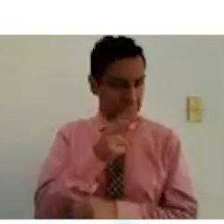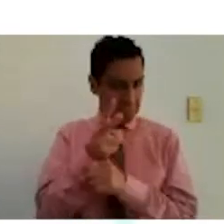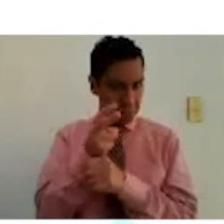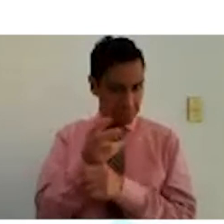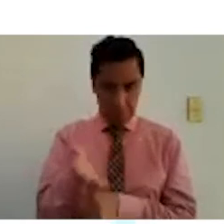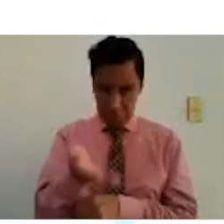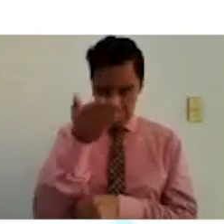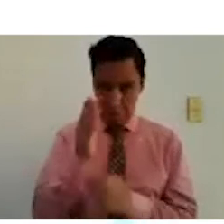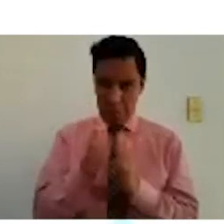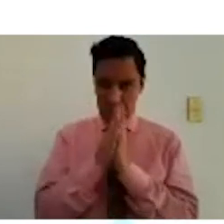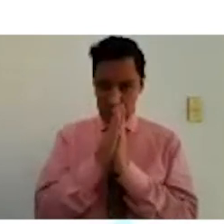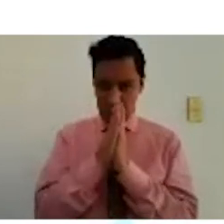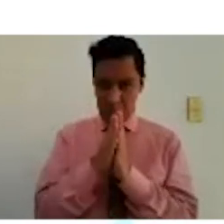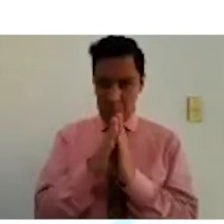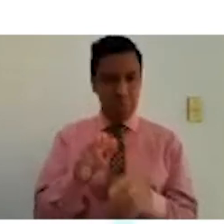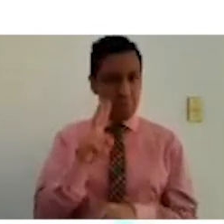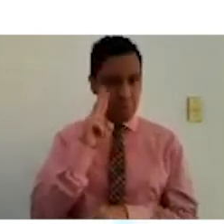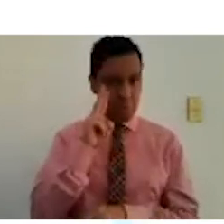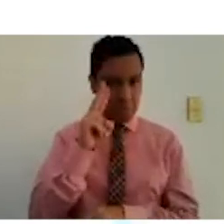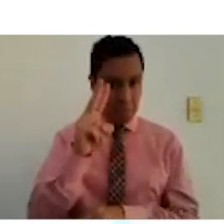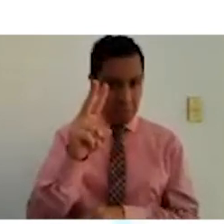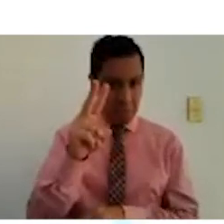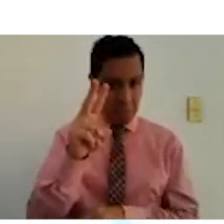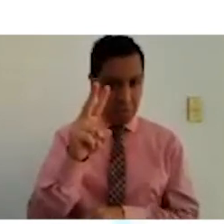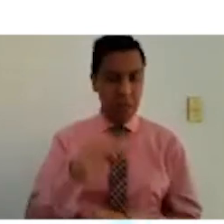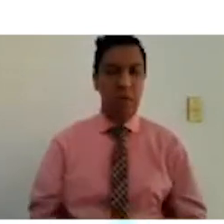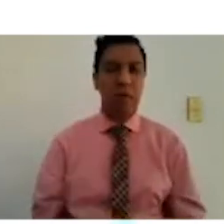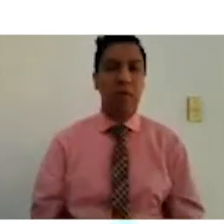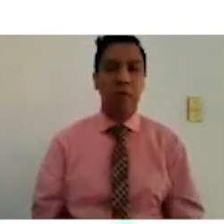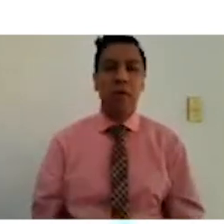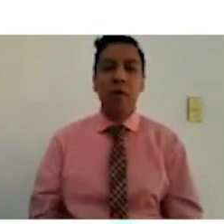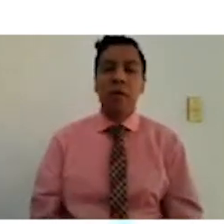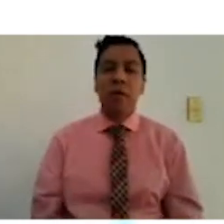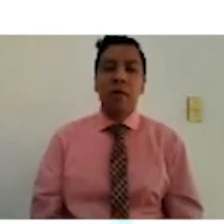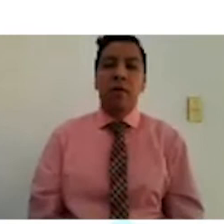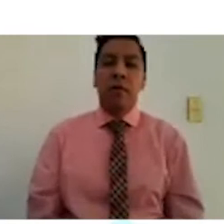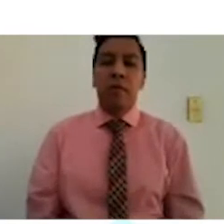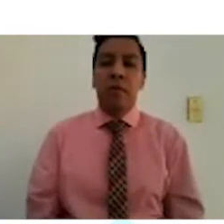visto, ya, por favor, te pasa. No. Yo digo que son demonios coronados.